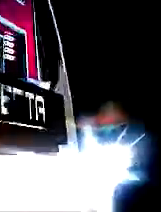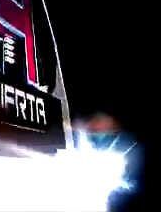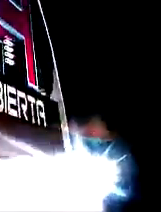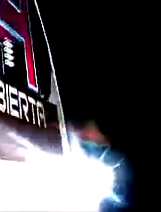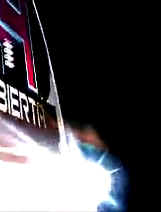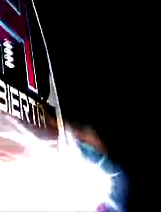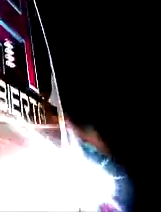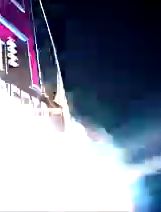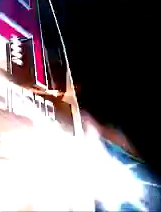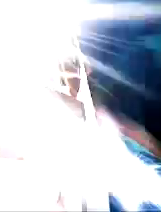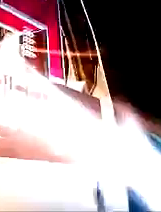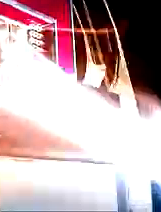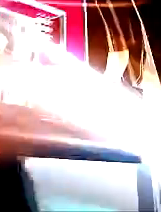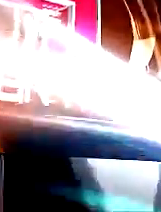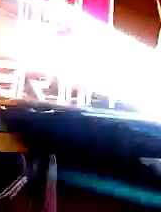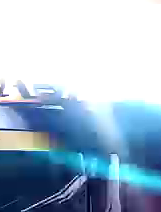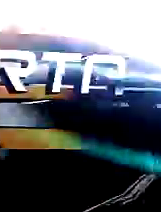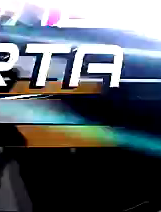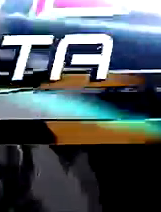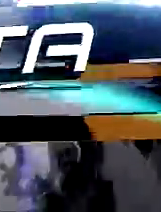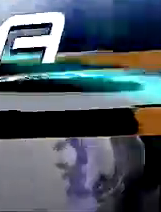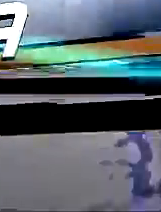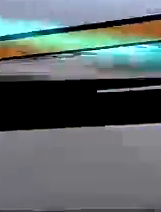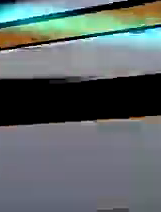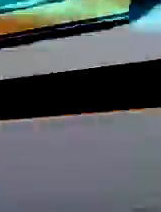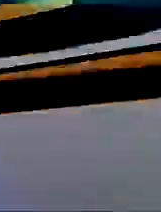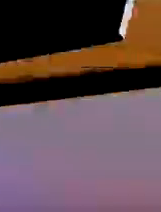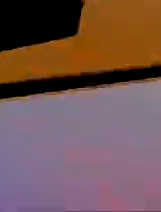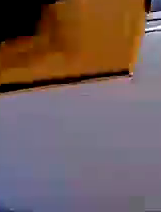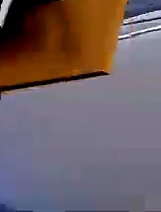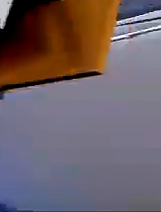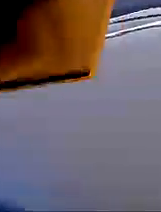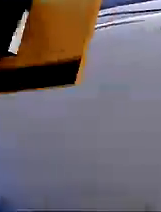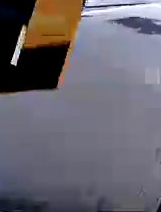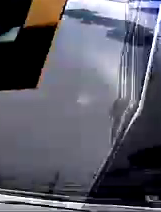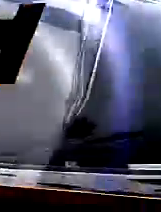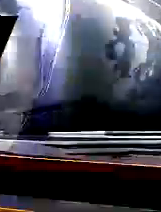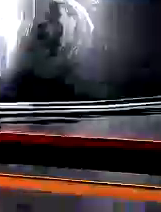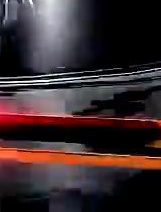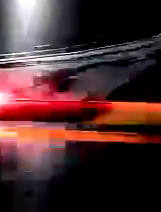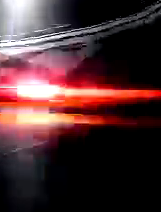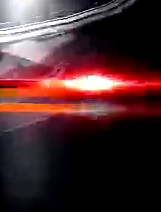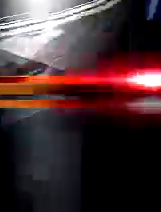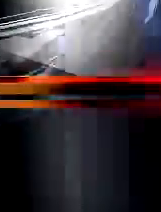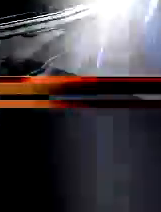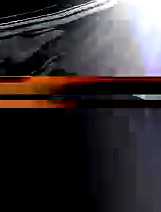Puerta Abierta. Comunicación directa entre usted y nosotros.